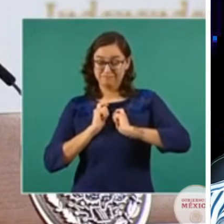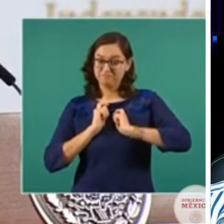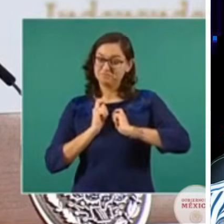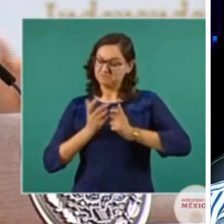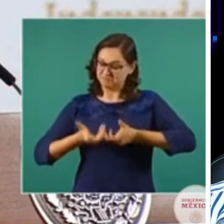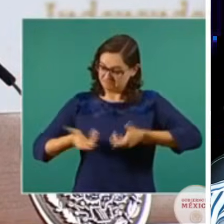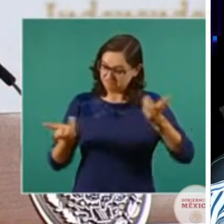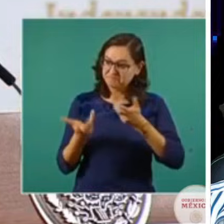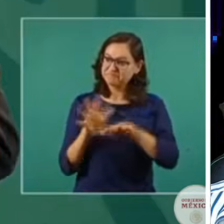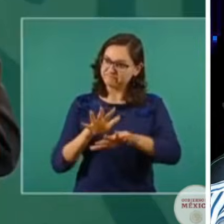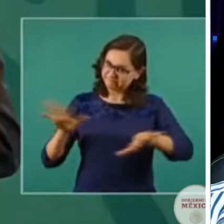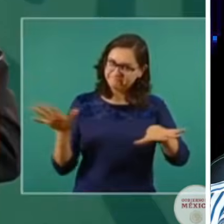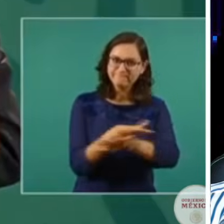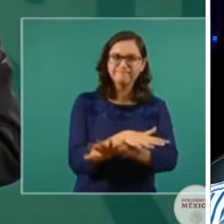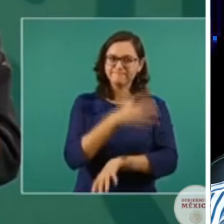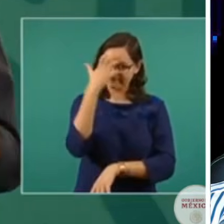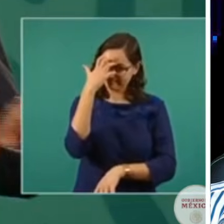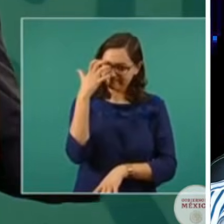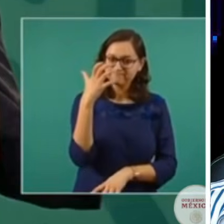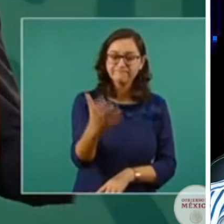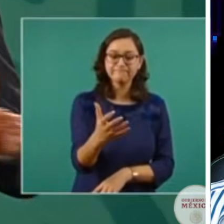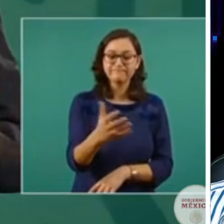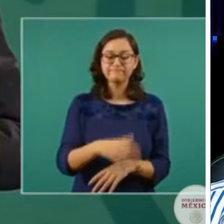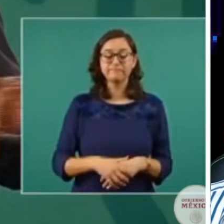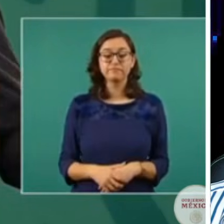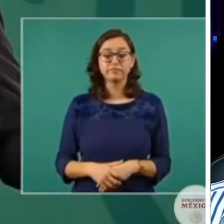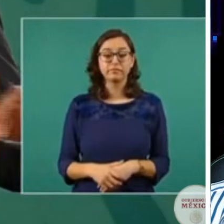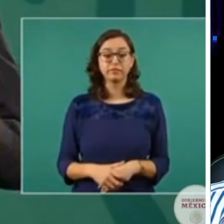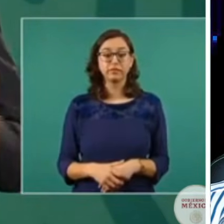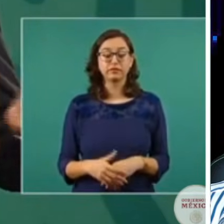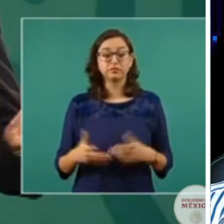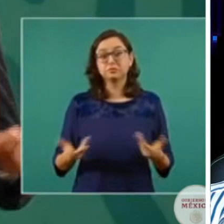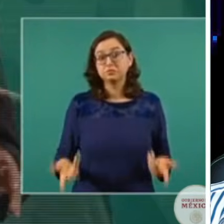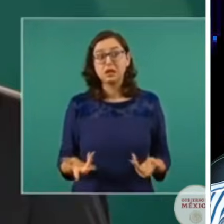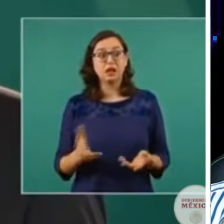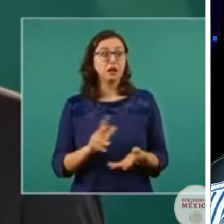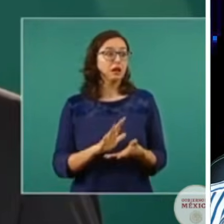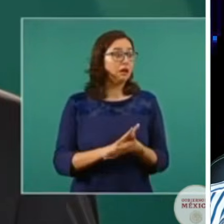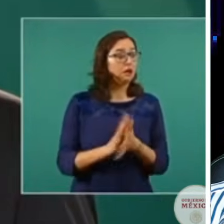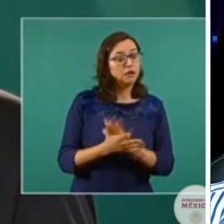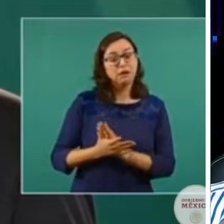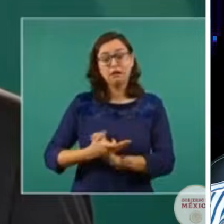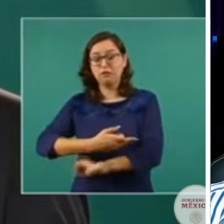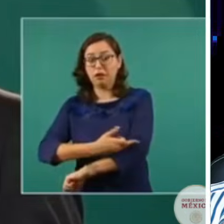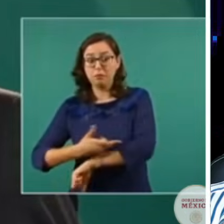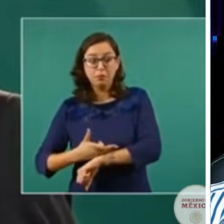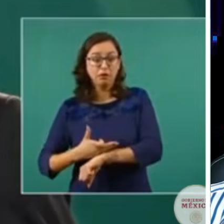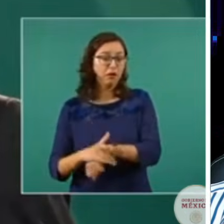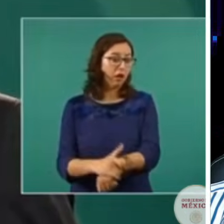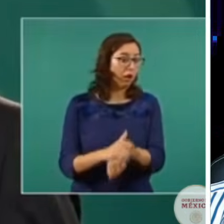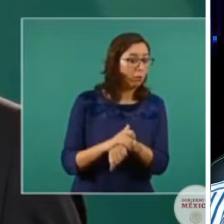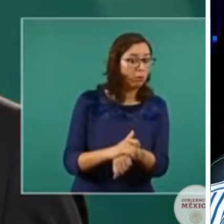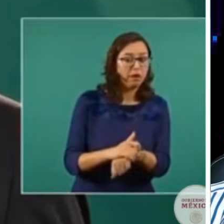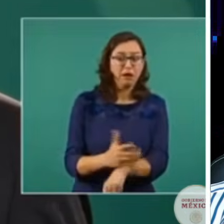Dale manita arriba, activa la campanita. Y lo más importante, comparte la información para que el pueblo de México